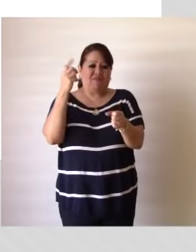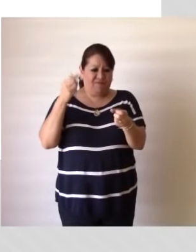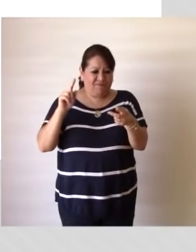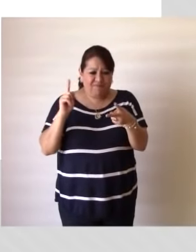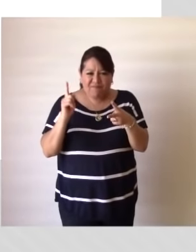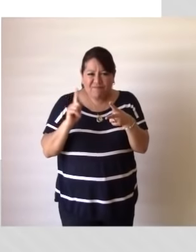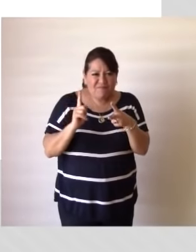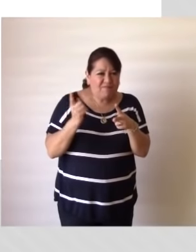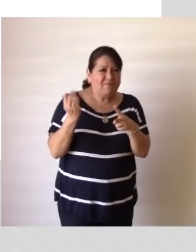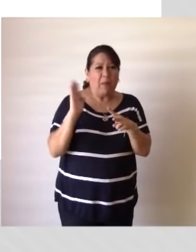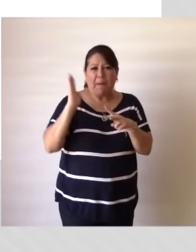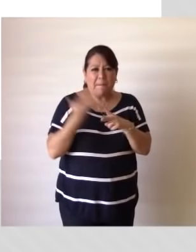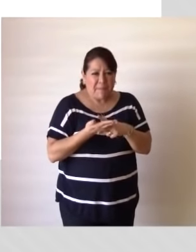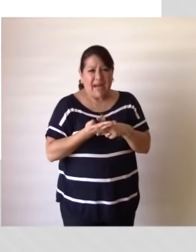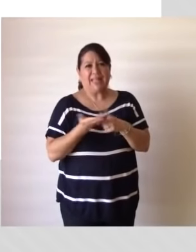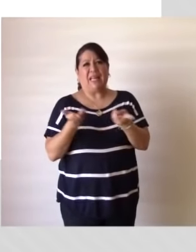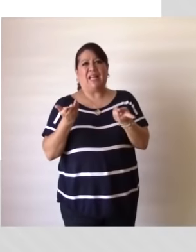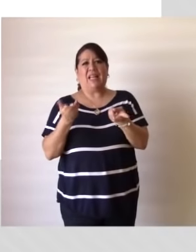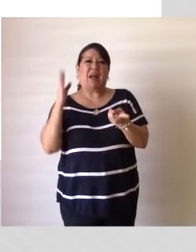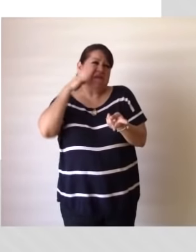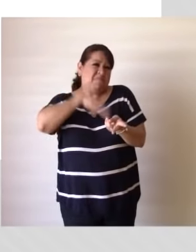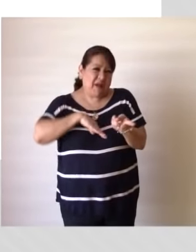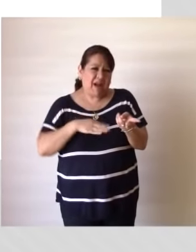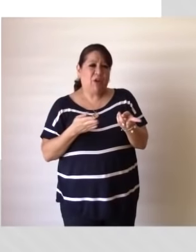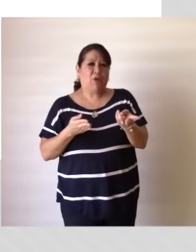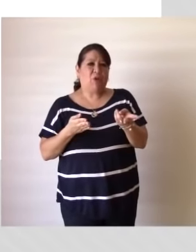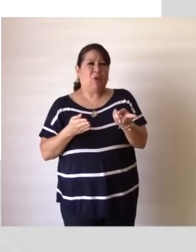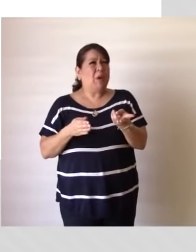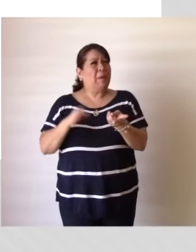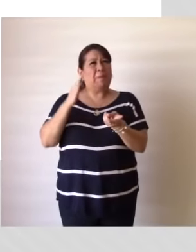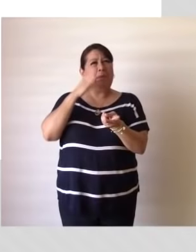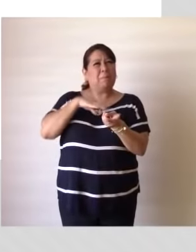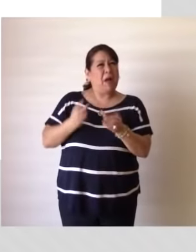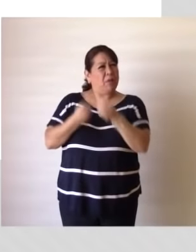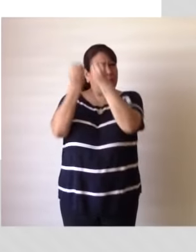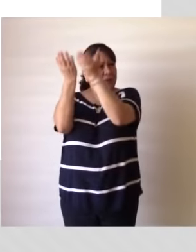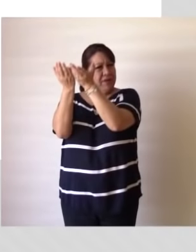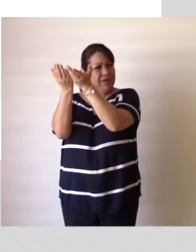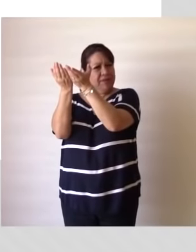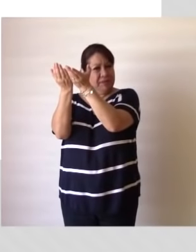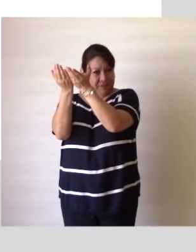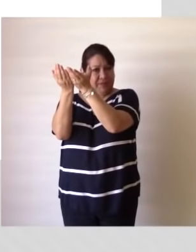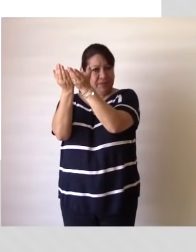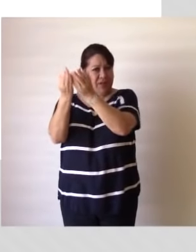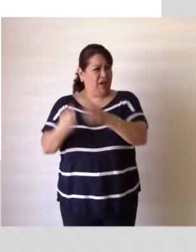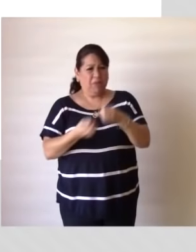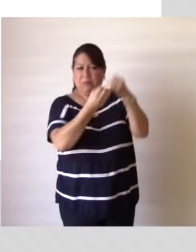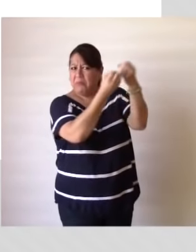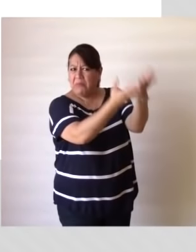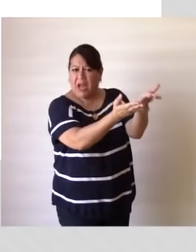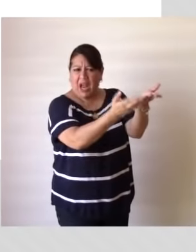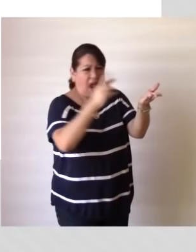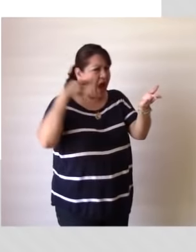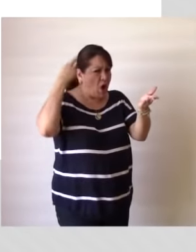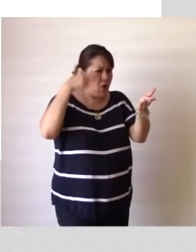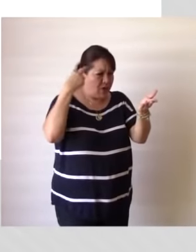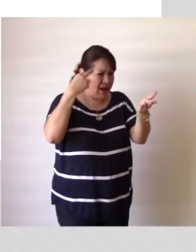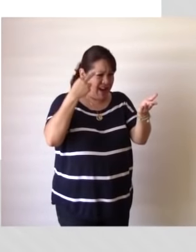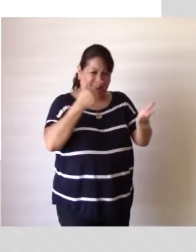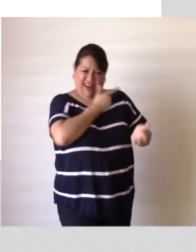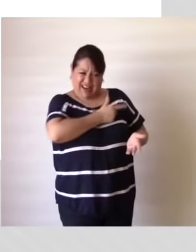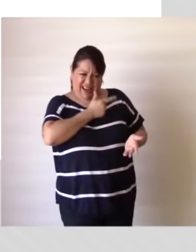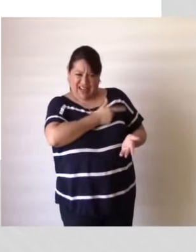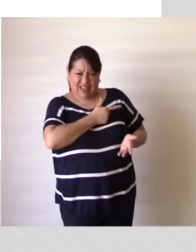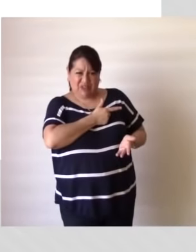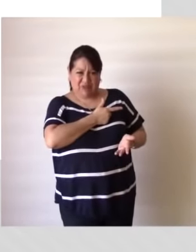cojo o el enfermo no es malo presentarlo pues a tu príncipe acaso se agradará de ti